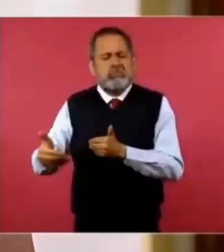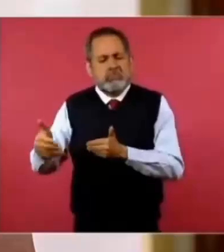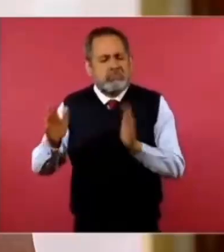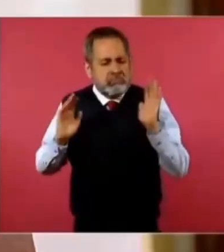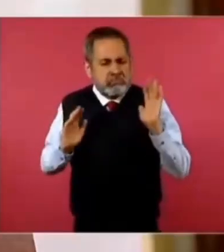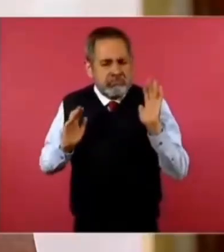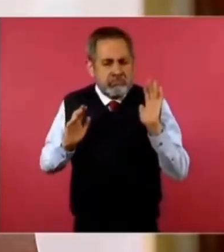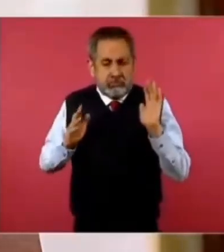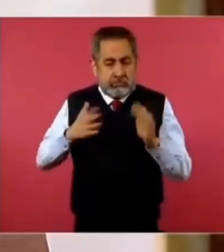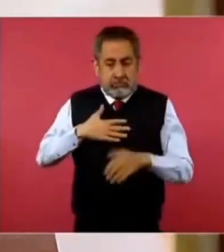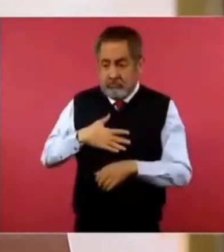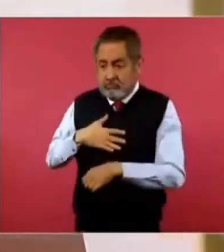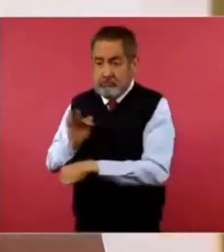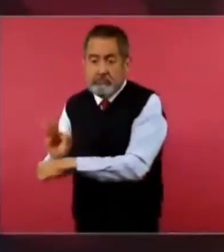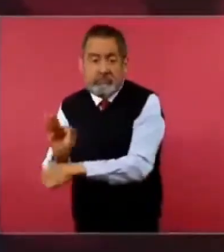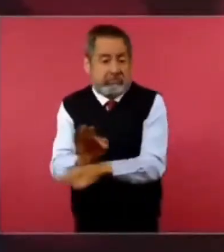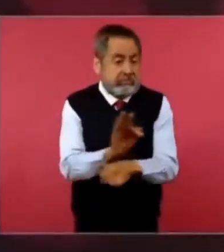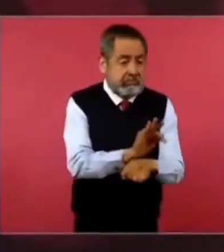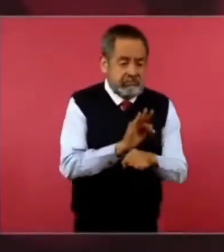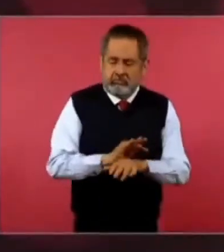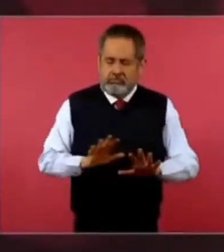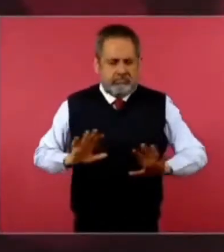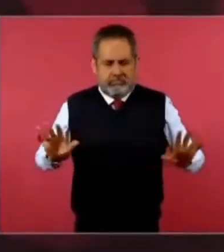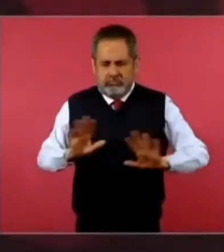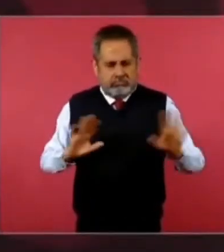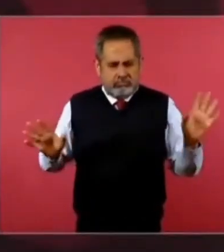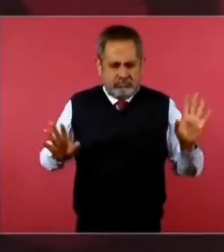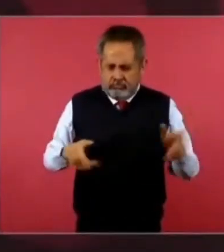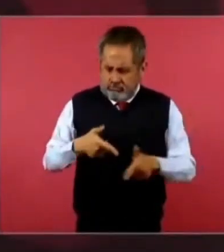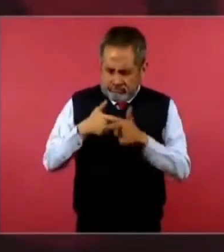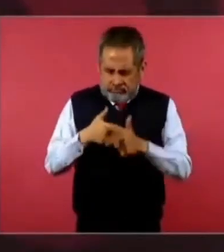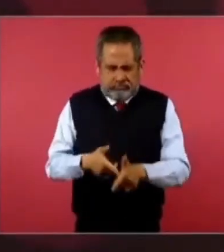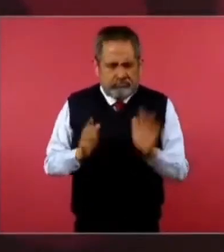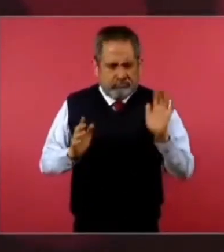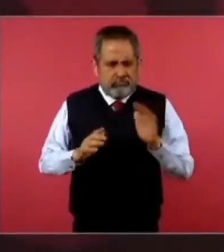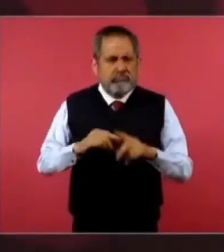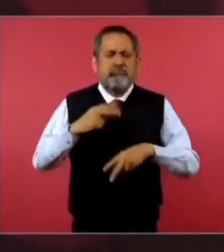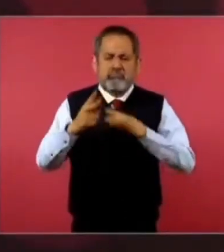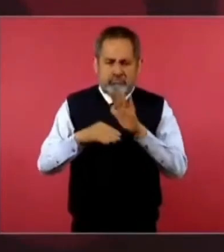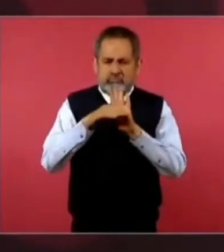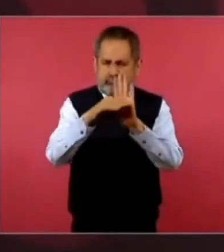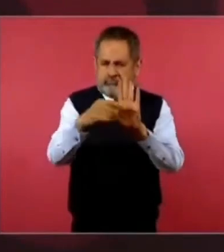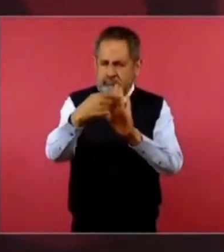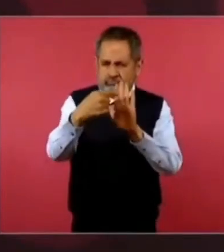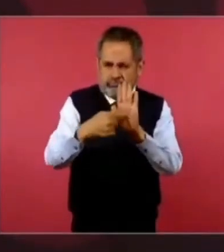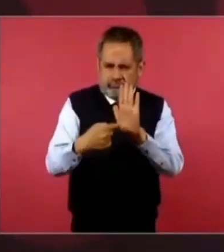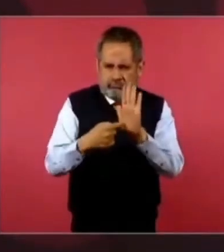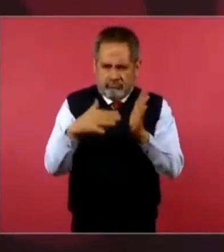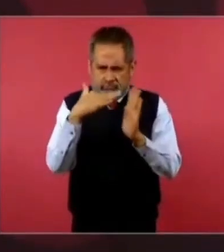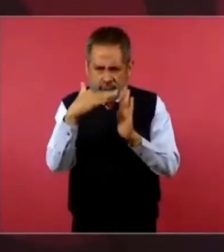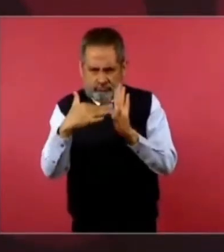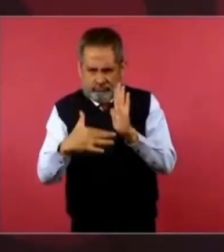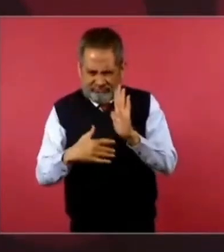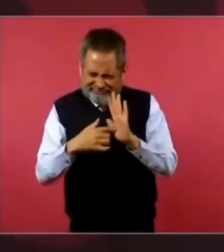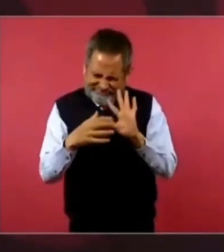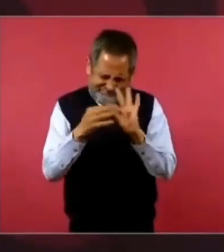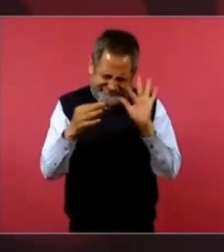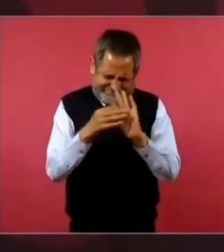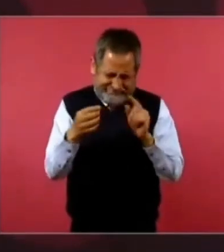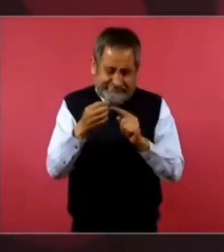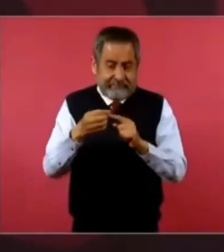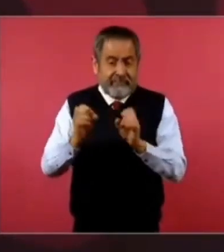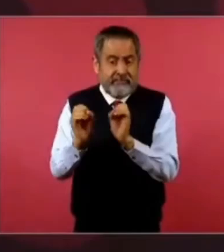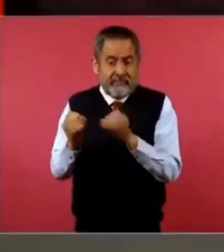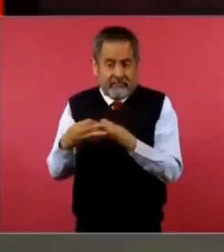nosotros no protegemos a nadie. Les voy a dar en el texto todos los oficios